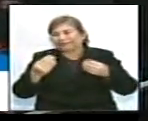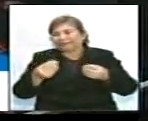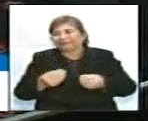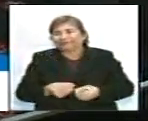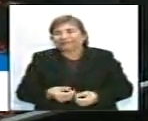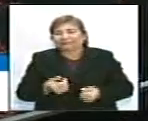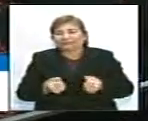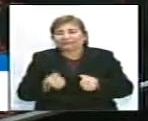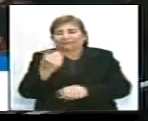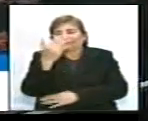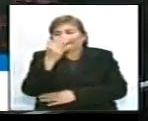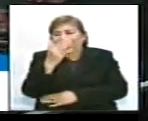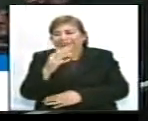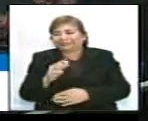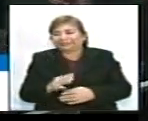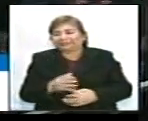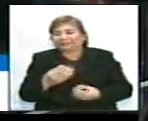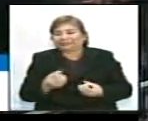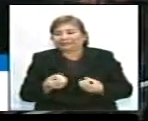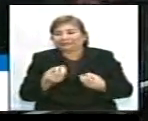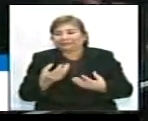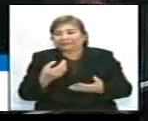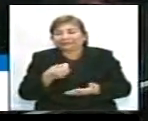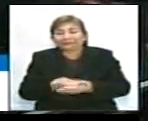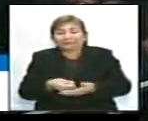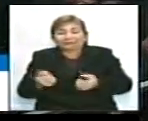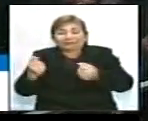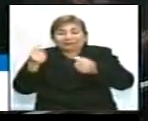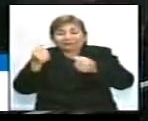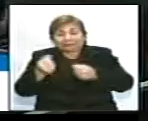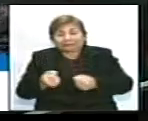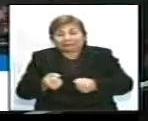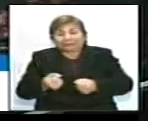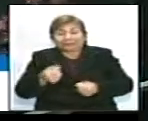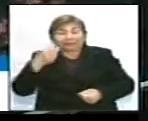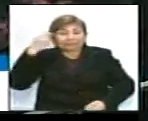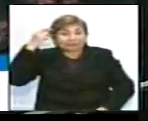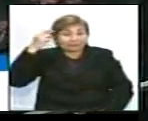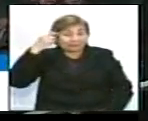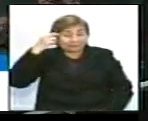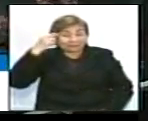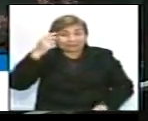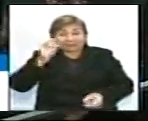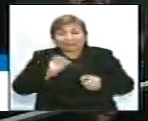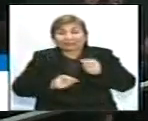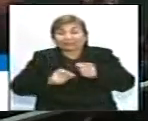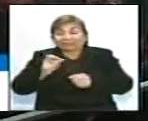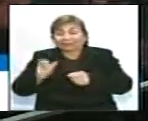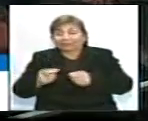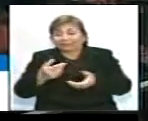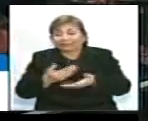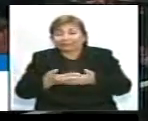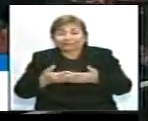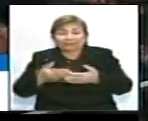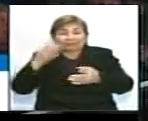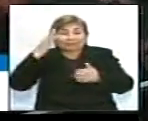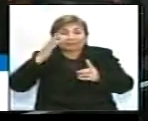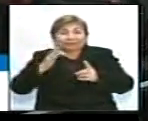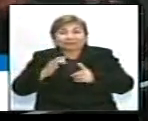pinos. Entonces, ¿cuánto se está incorporando dentro de las políticas públicas este enfoque